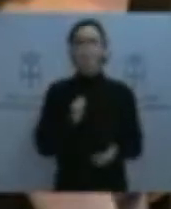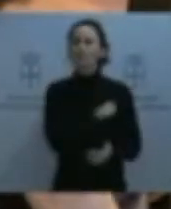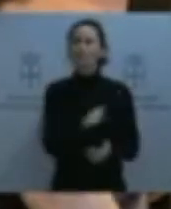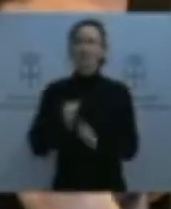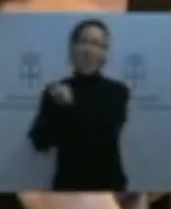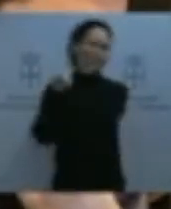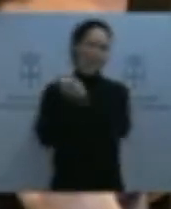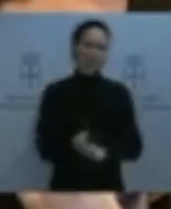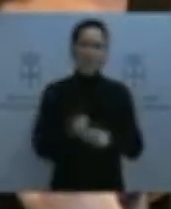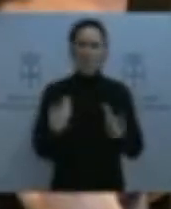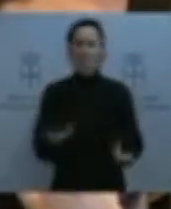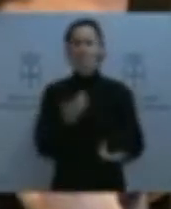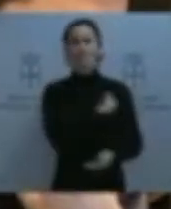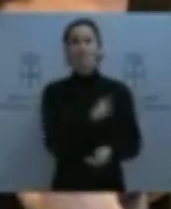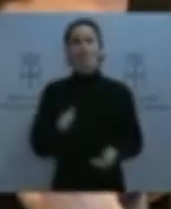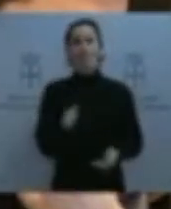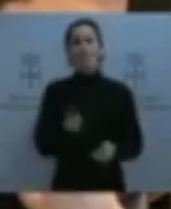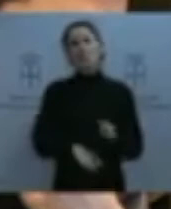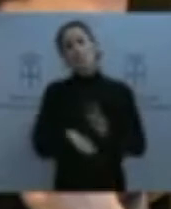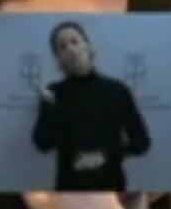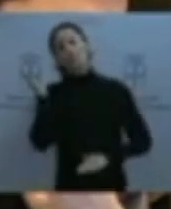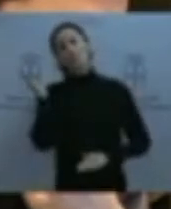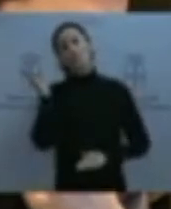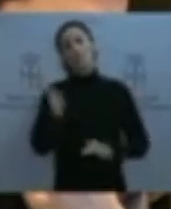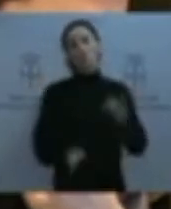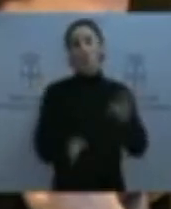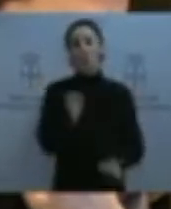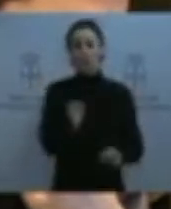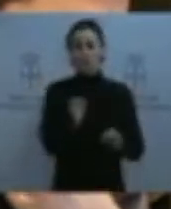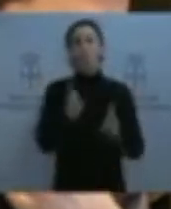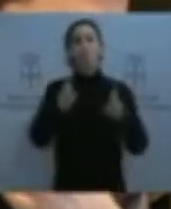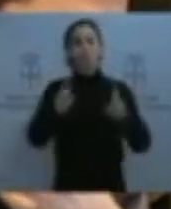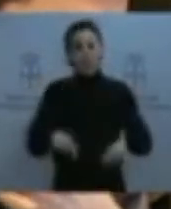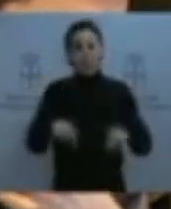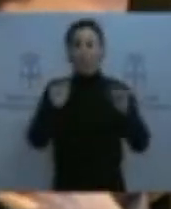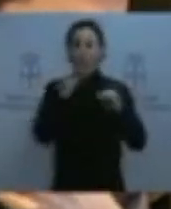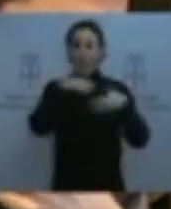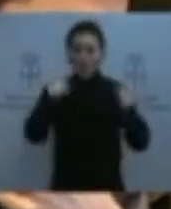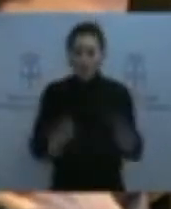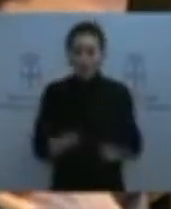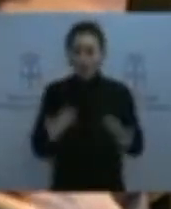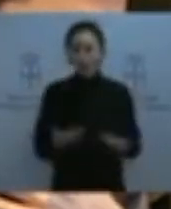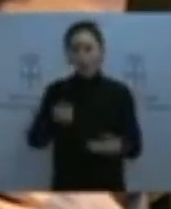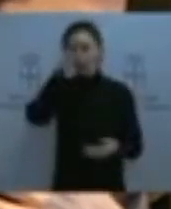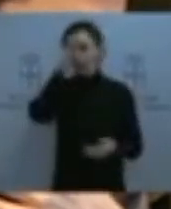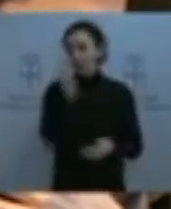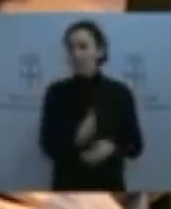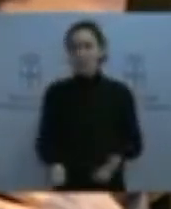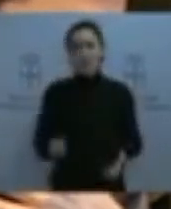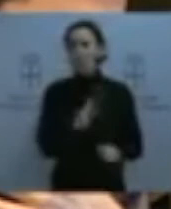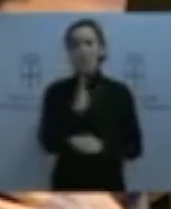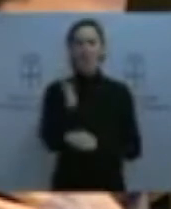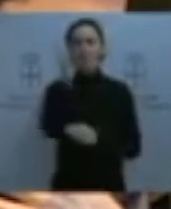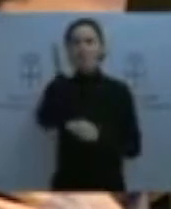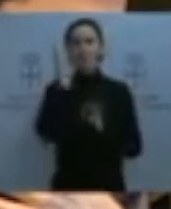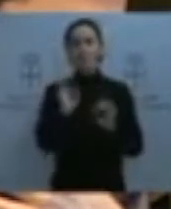años. Esos autónomos que acudieron a los juzgados y consiguieron demostrar que tenían razón, a día de hoy no sabemos cuál es el impacto de la